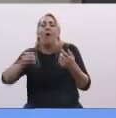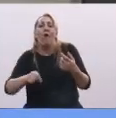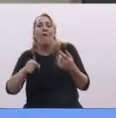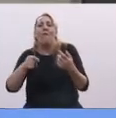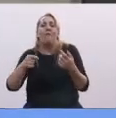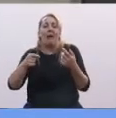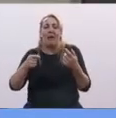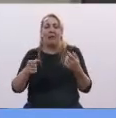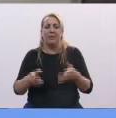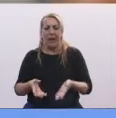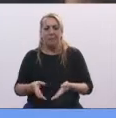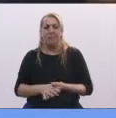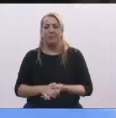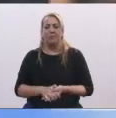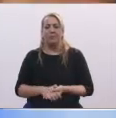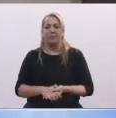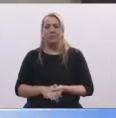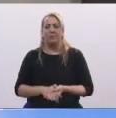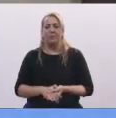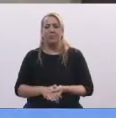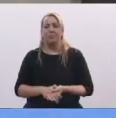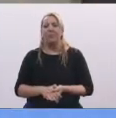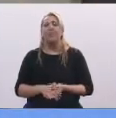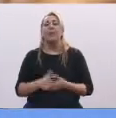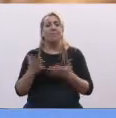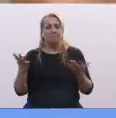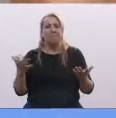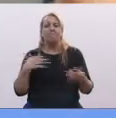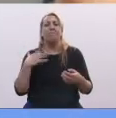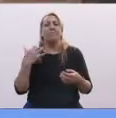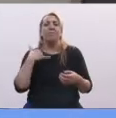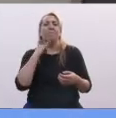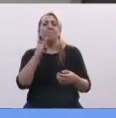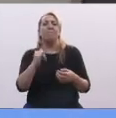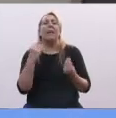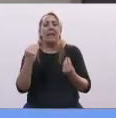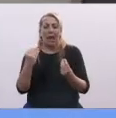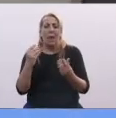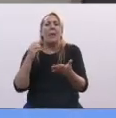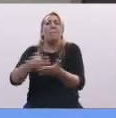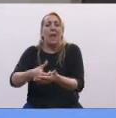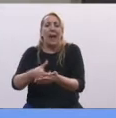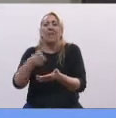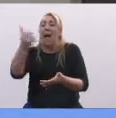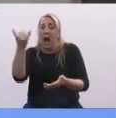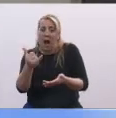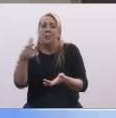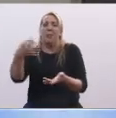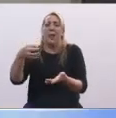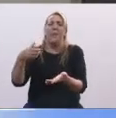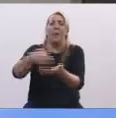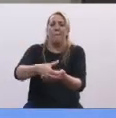bajar la inflación. Bueno, teníamos para decirle, señor, invierta en lo que tiene usted. Yo he estado,